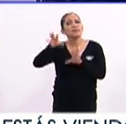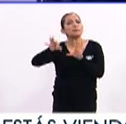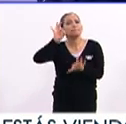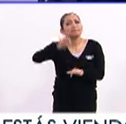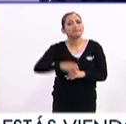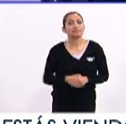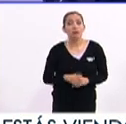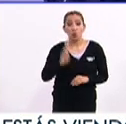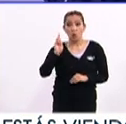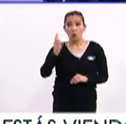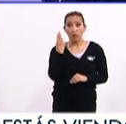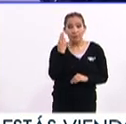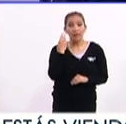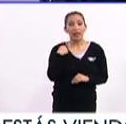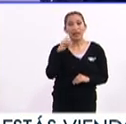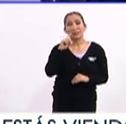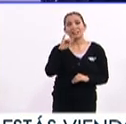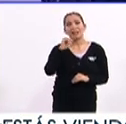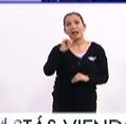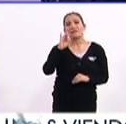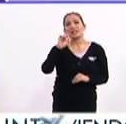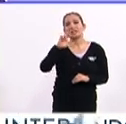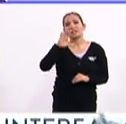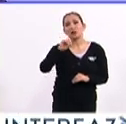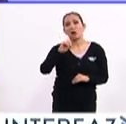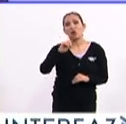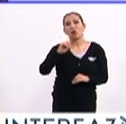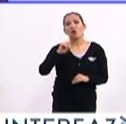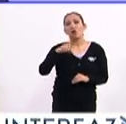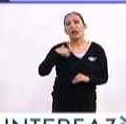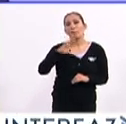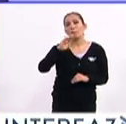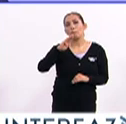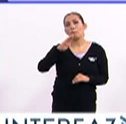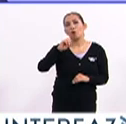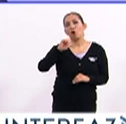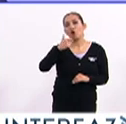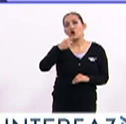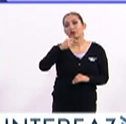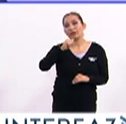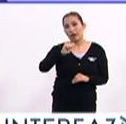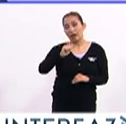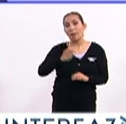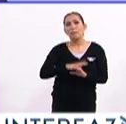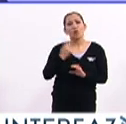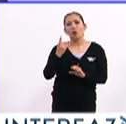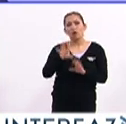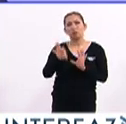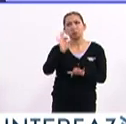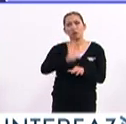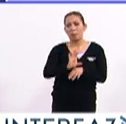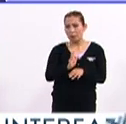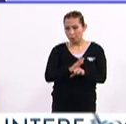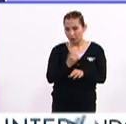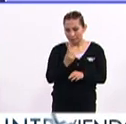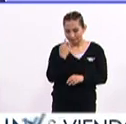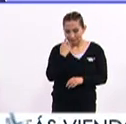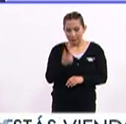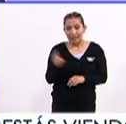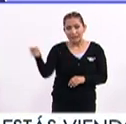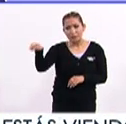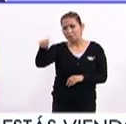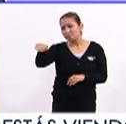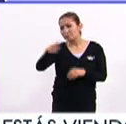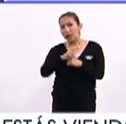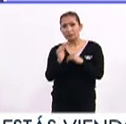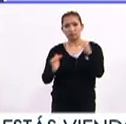fuiste? A la Universidad Distrital Francisco José de Caldas en Bogotá. ¿Por qué Colombia? Creo que es un país